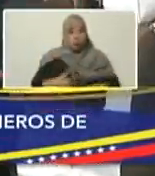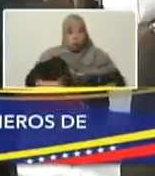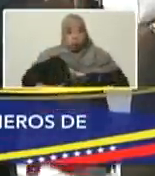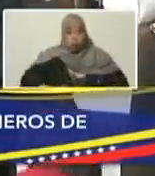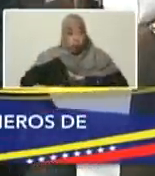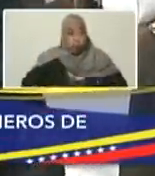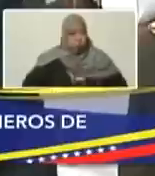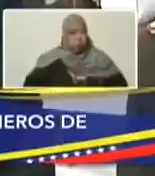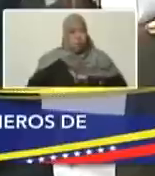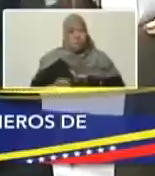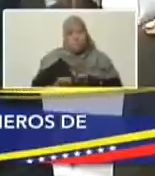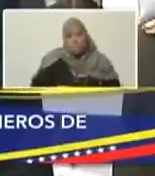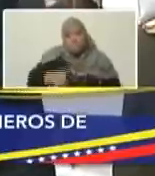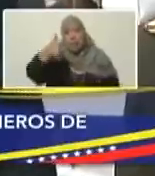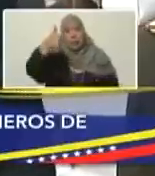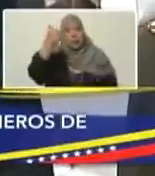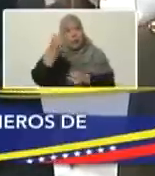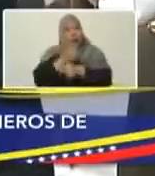autoexigencia,